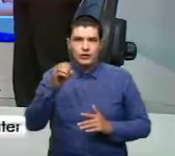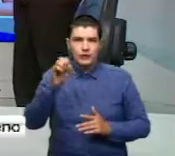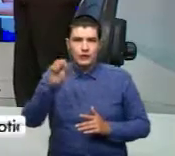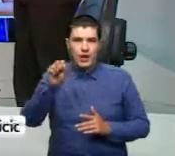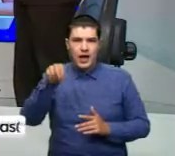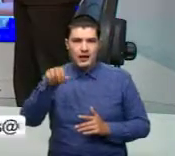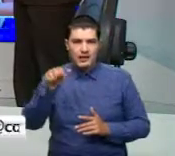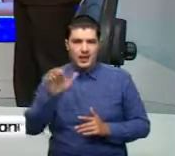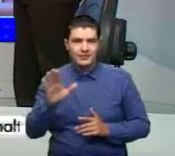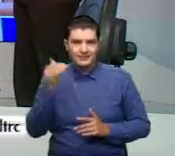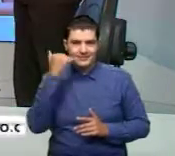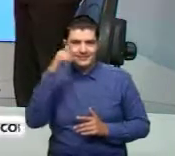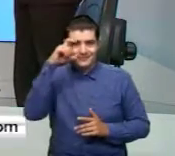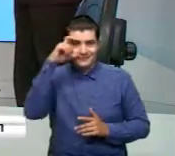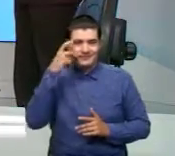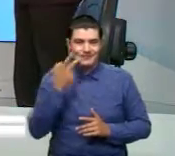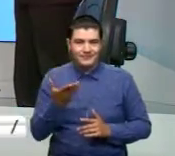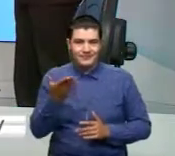Adelante.